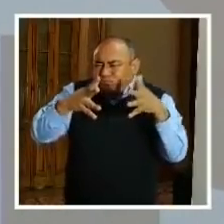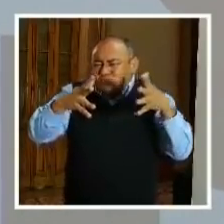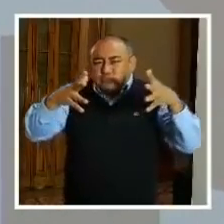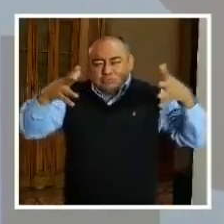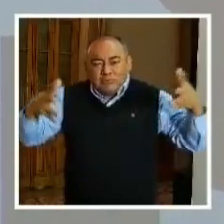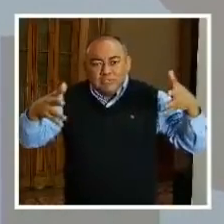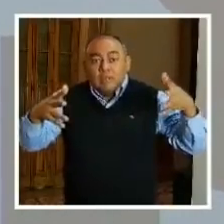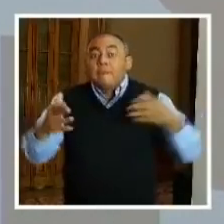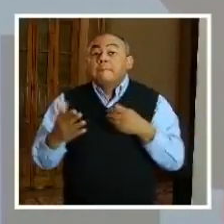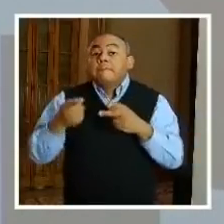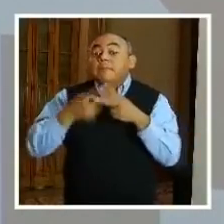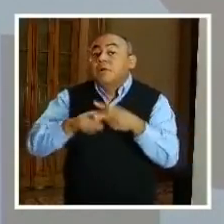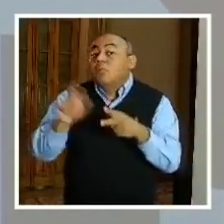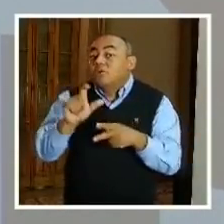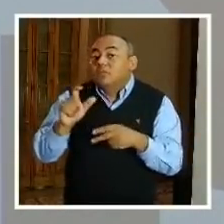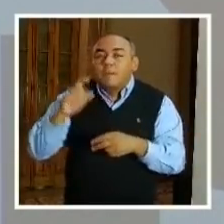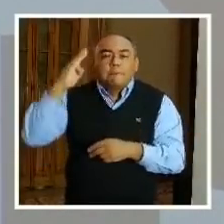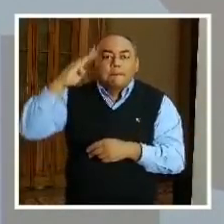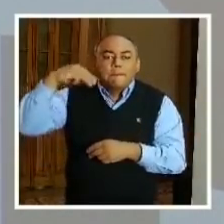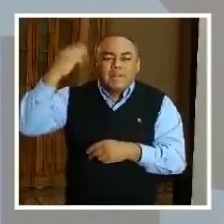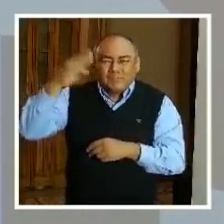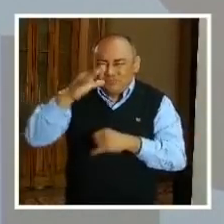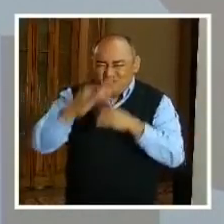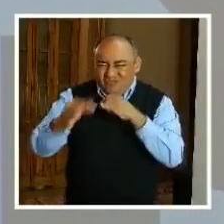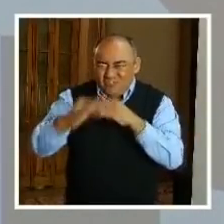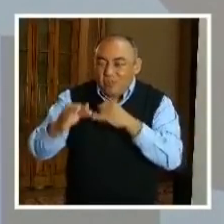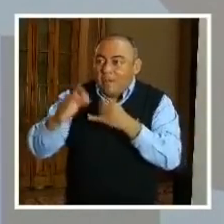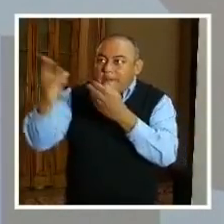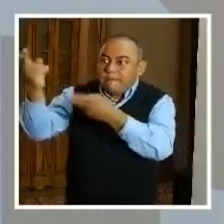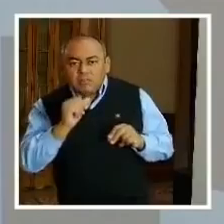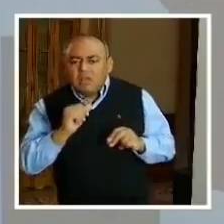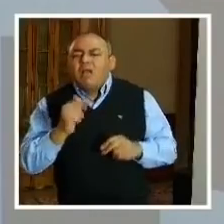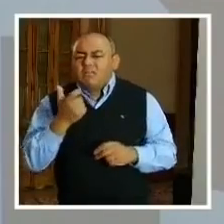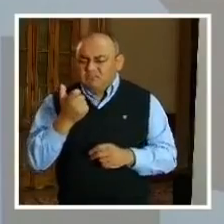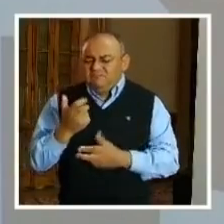de marzo, que lleguen los camiones de gas.